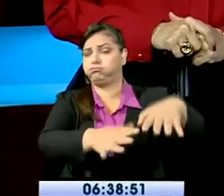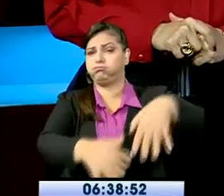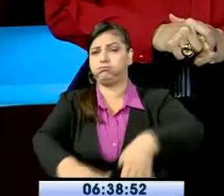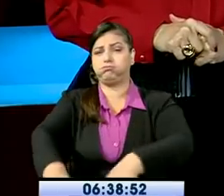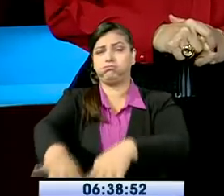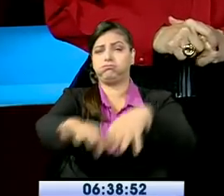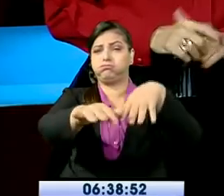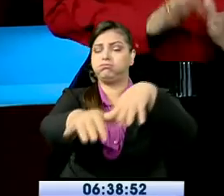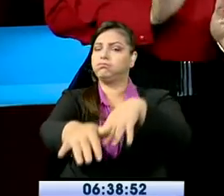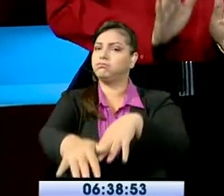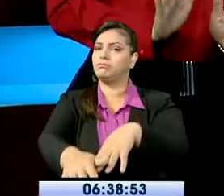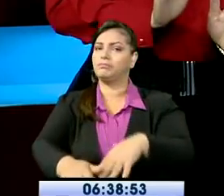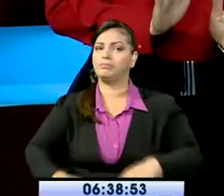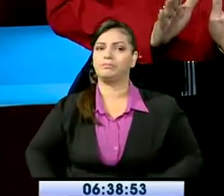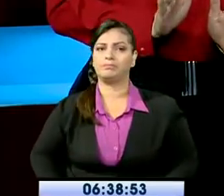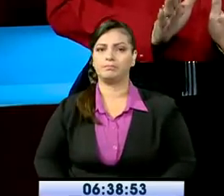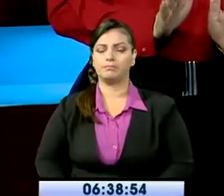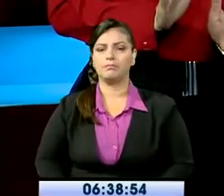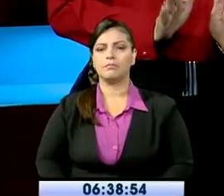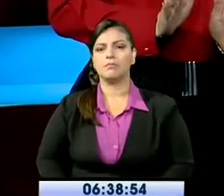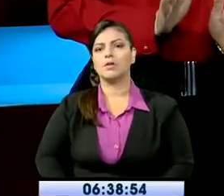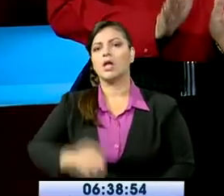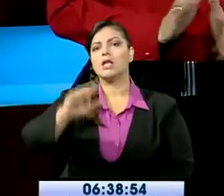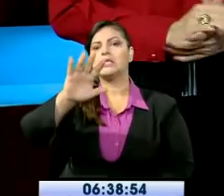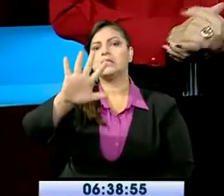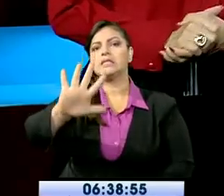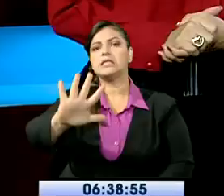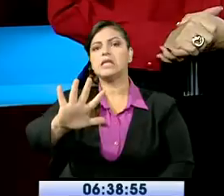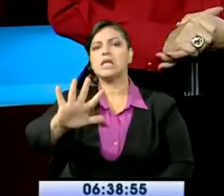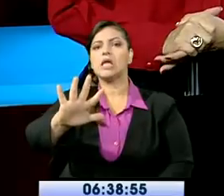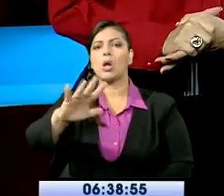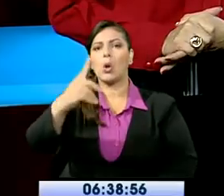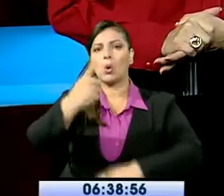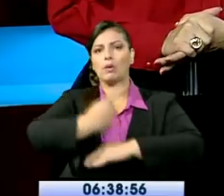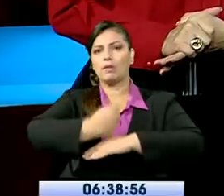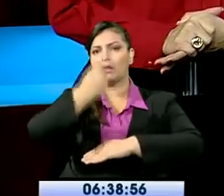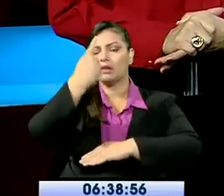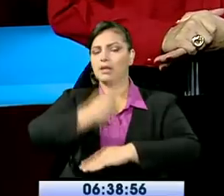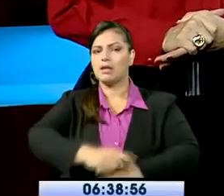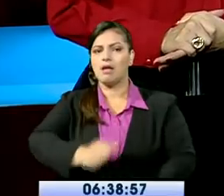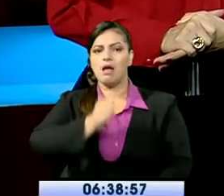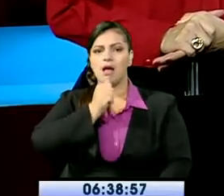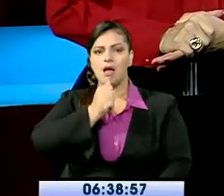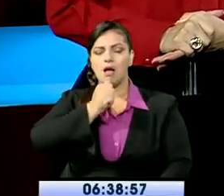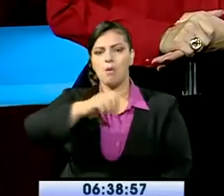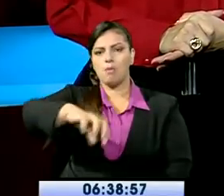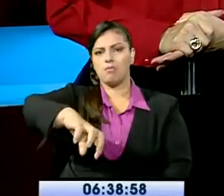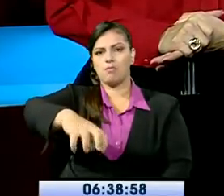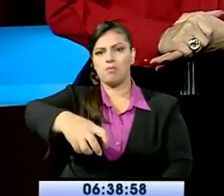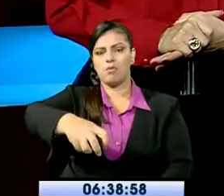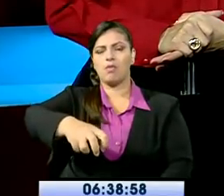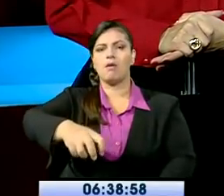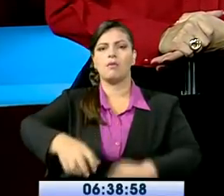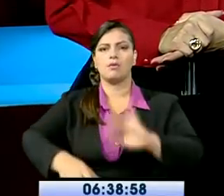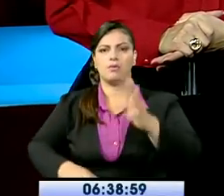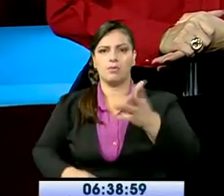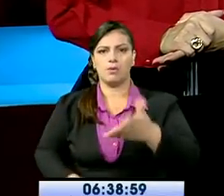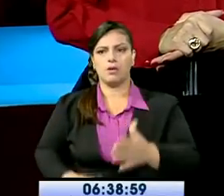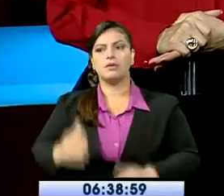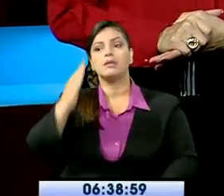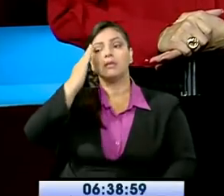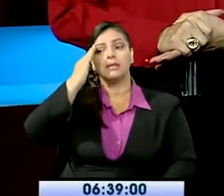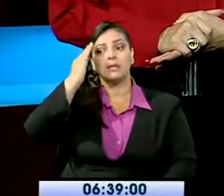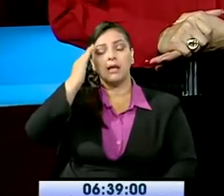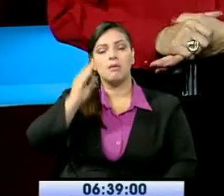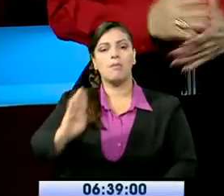lluvias torrenciales. 5 o 6 días va a estar sin agua el cantón Bucay, hasta que se solucione el tema. Siendo un lugar muy turístico. Así